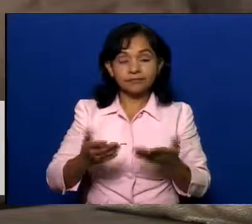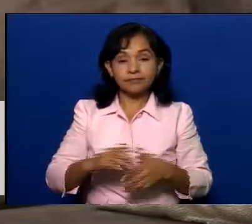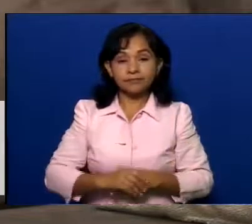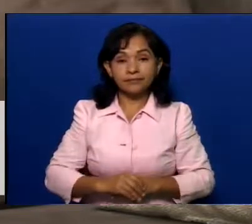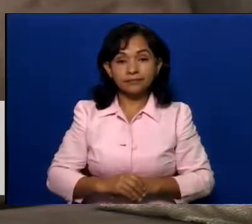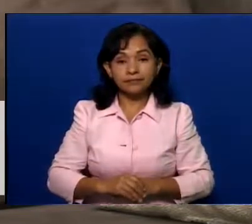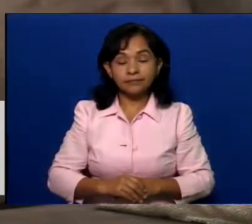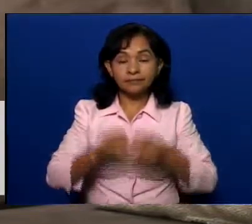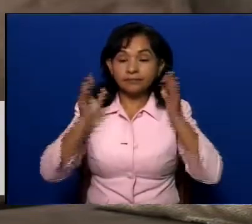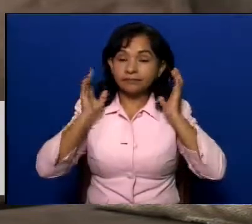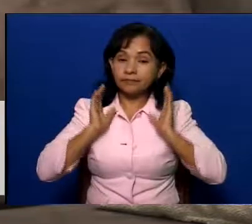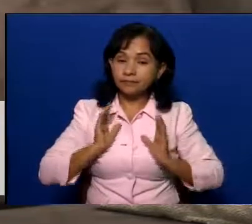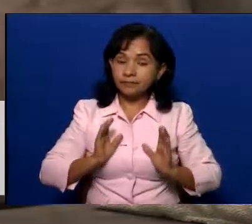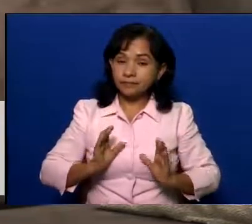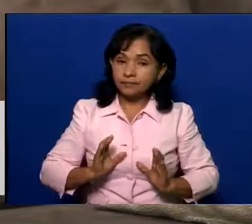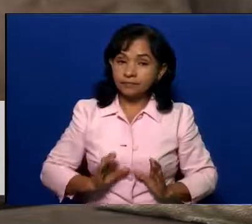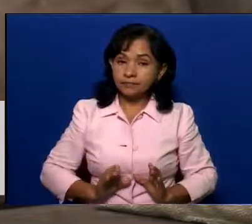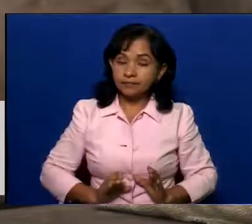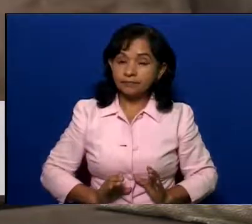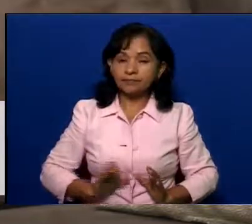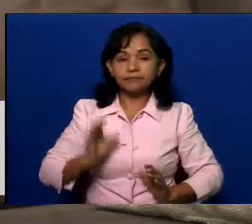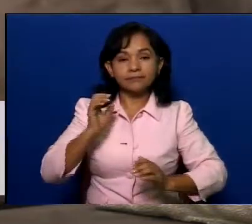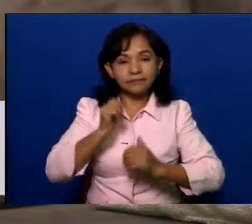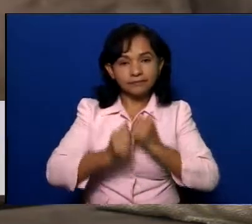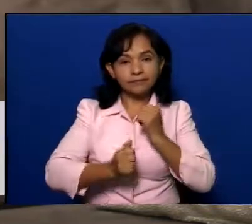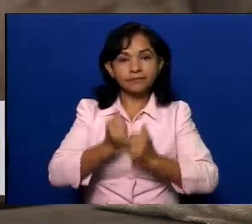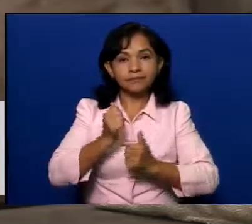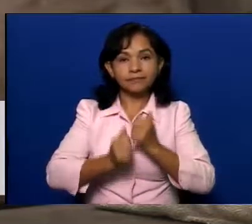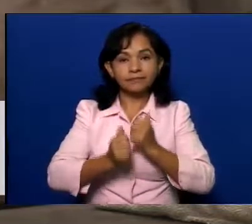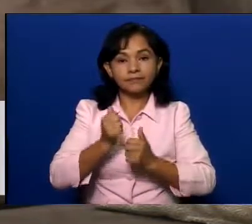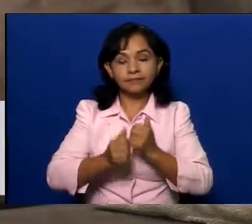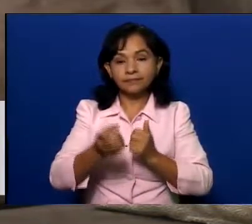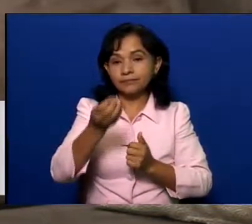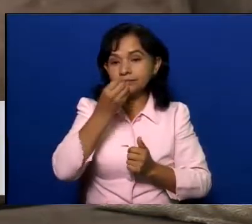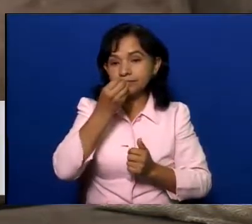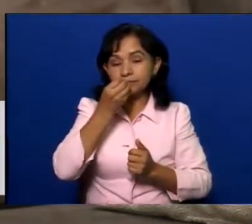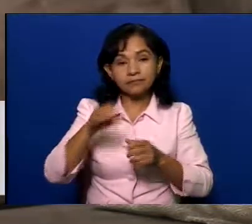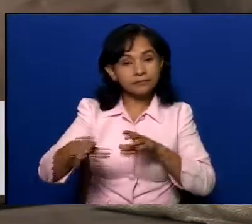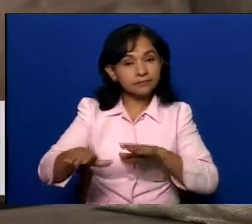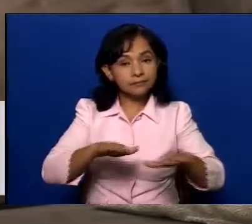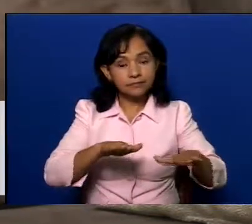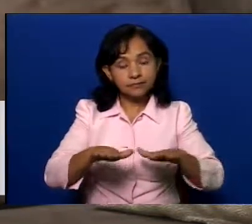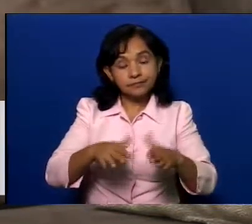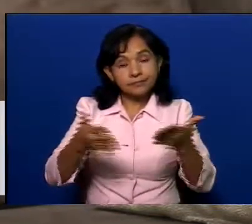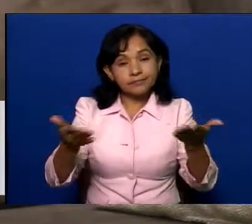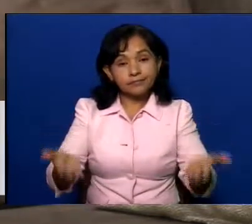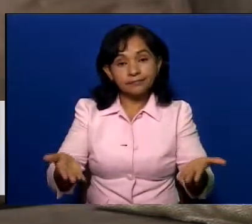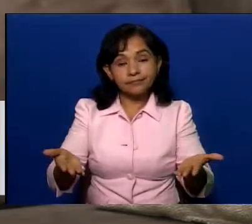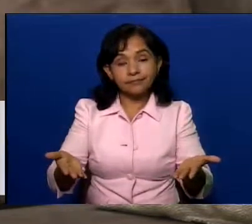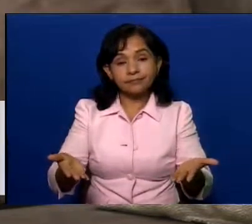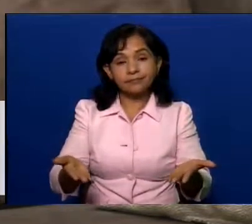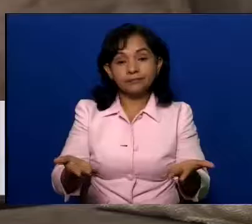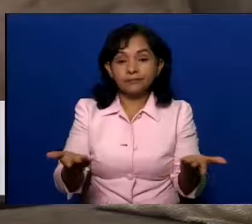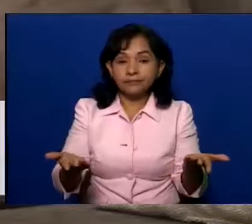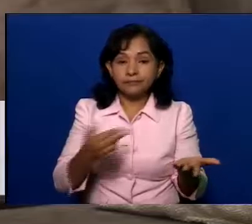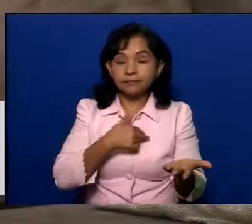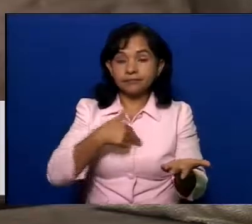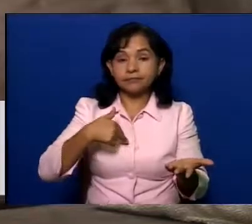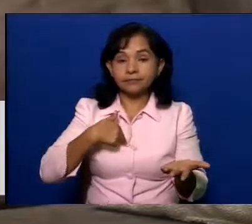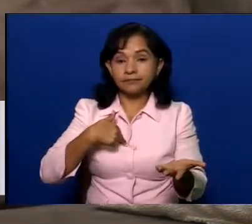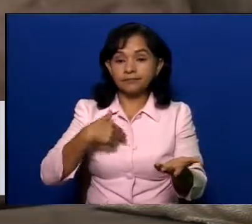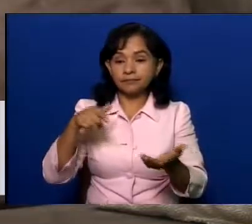están apareciendo en nuestro país. Desde el 2005 inició un programa que se llama Atención Integral Oncológica,